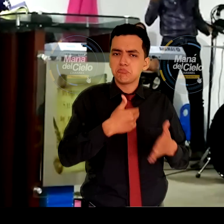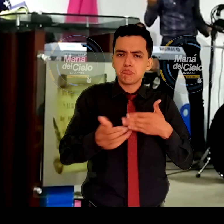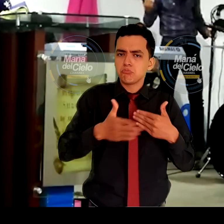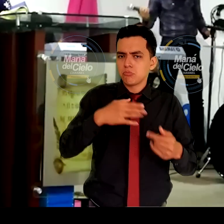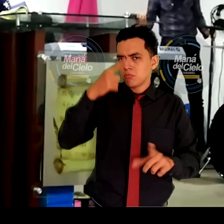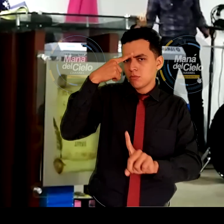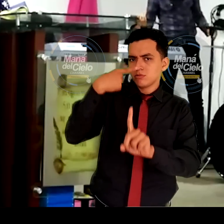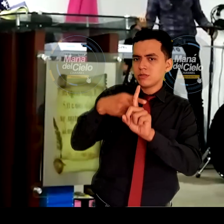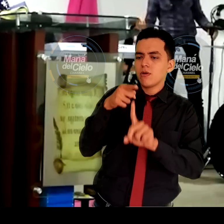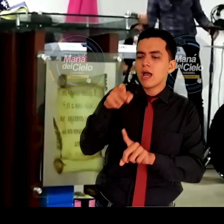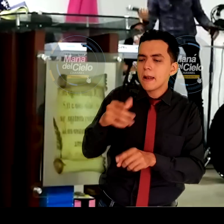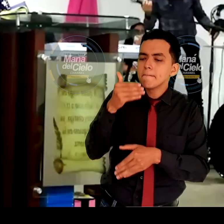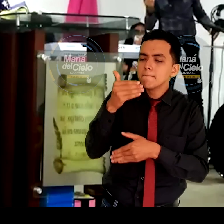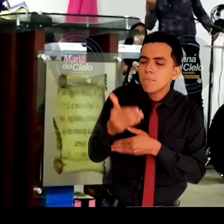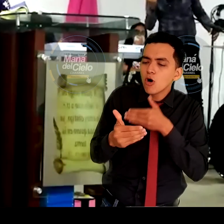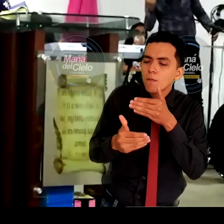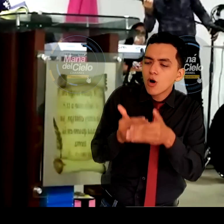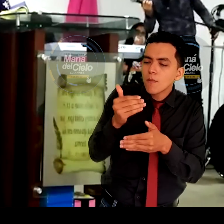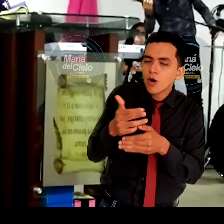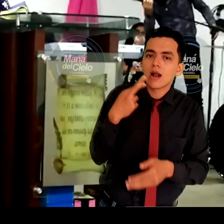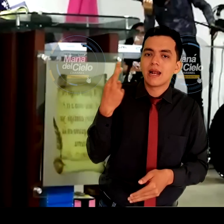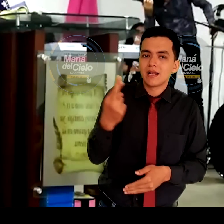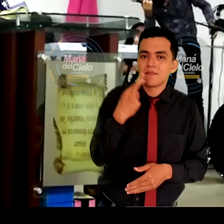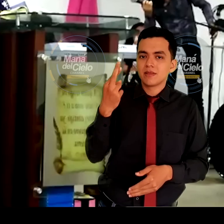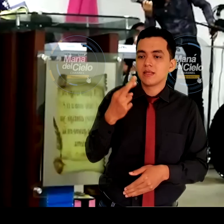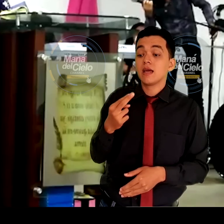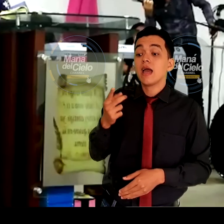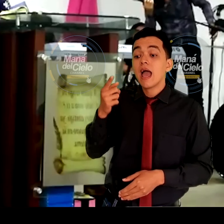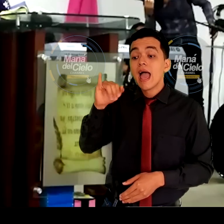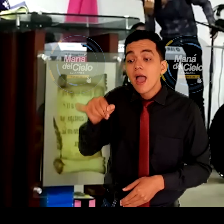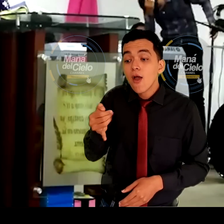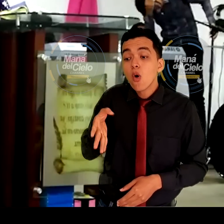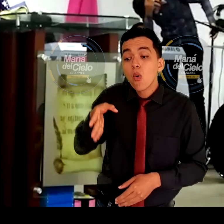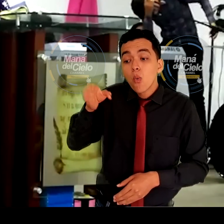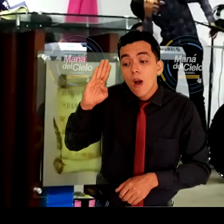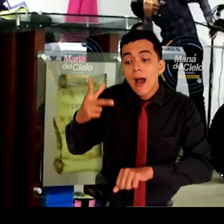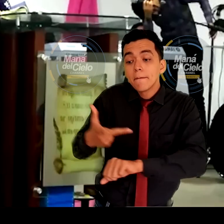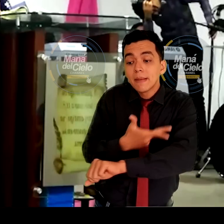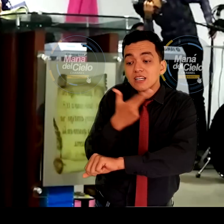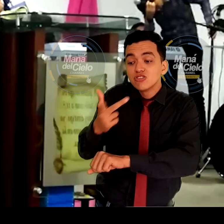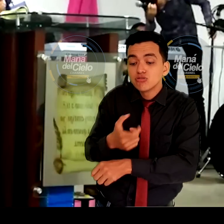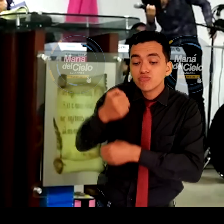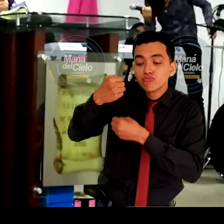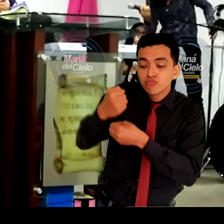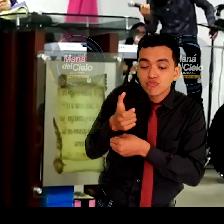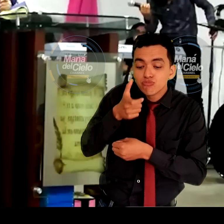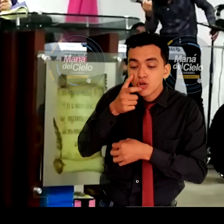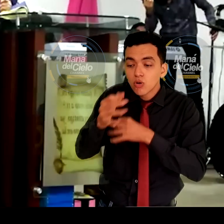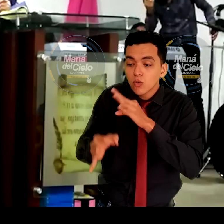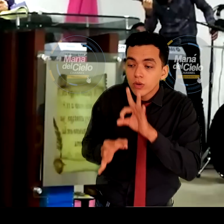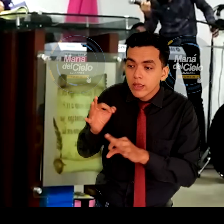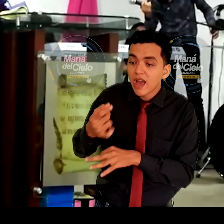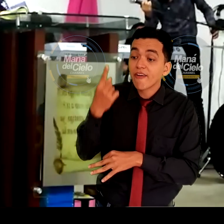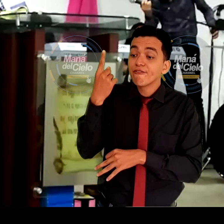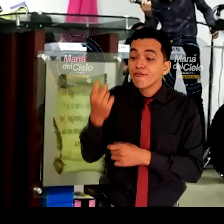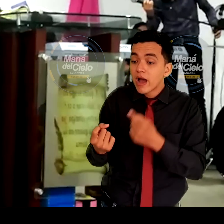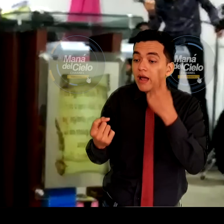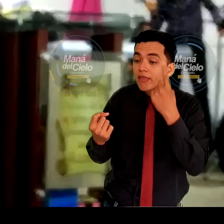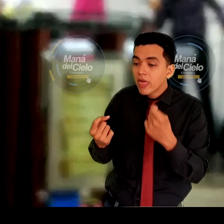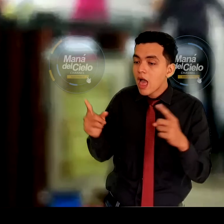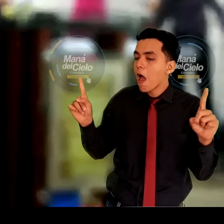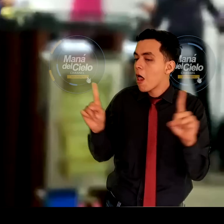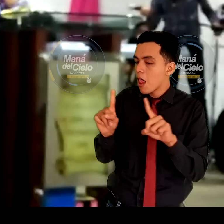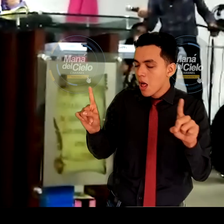repitiendo. Jehová es tu pastor y nada te faltará. Y él lo fue aprendiendo. Y alguna vez, recién llegado a ese país, vivió una situación